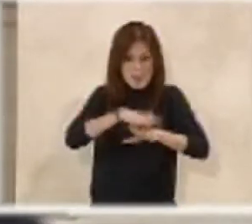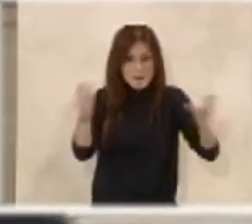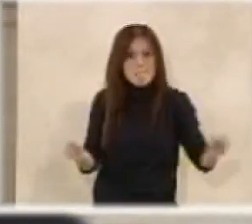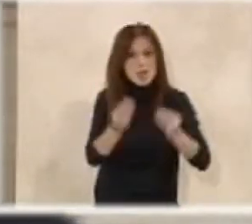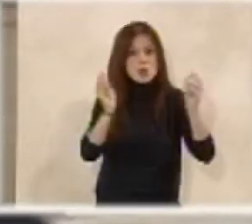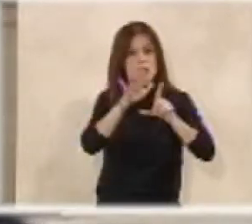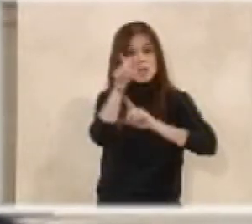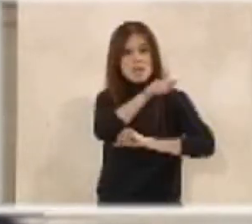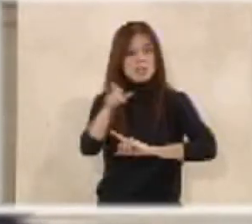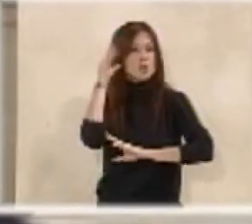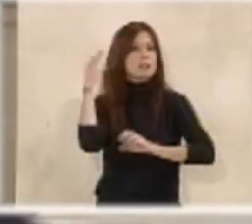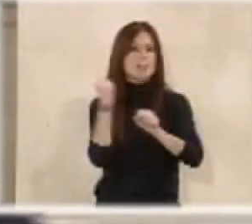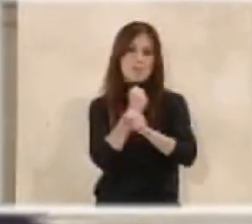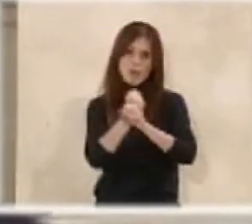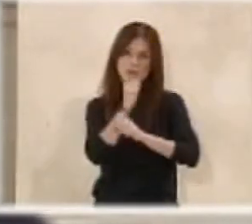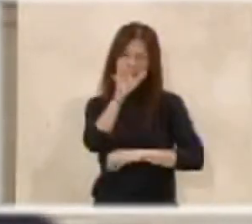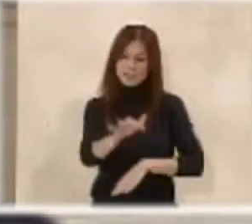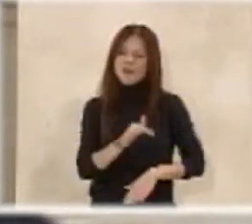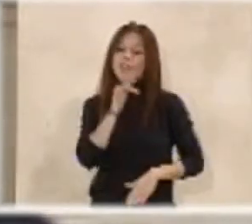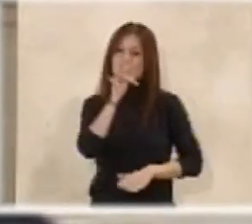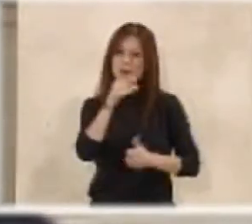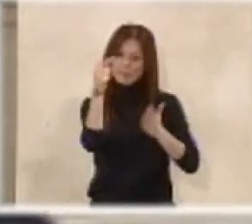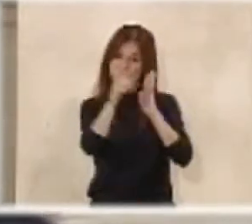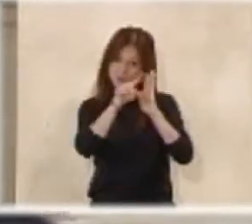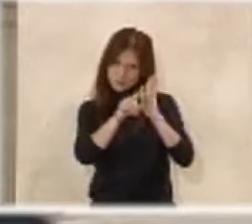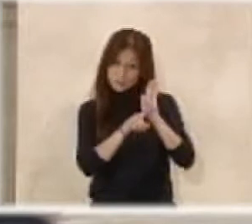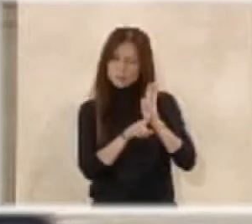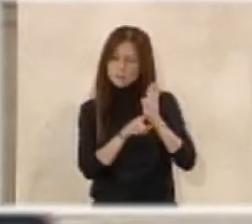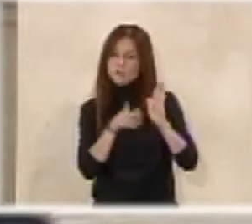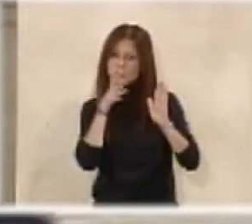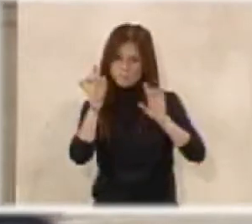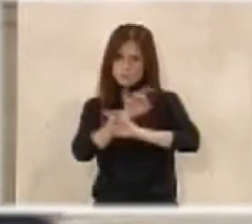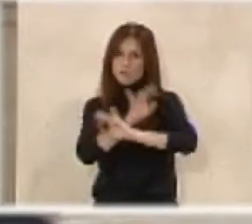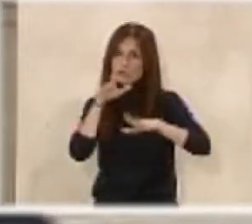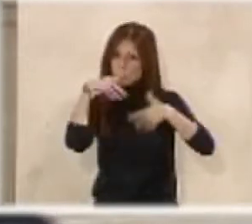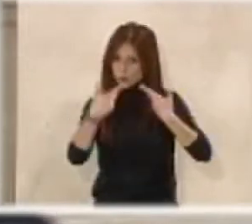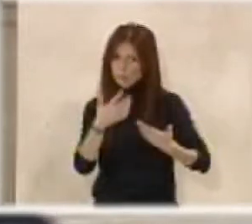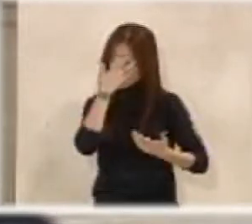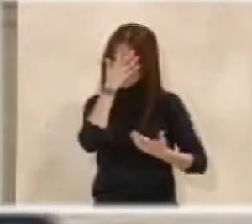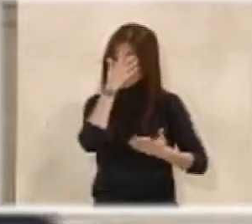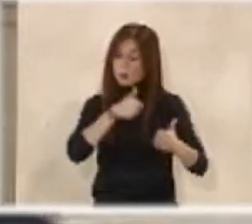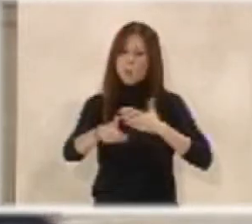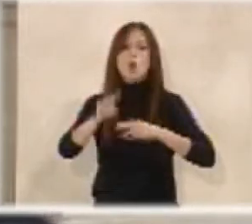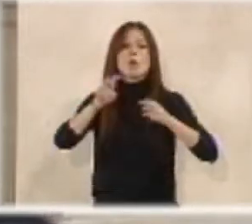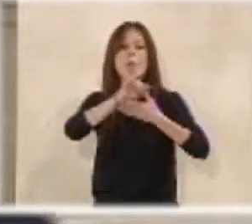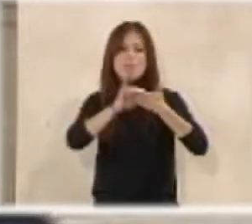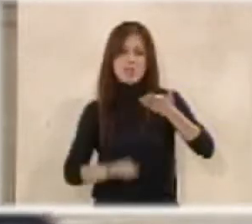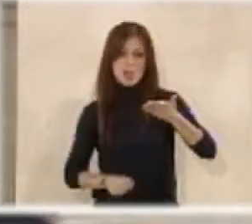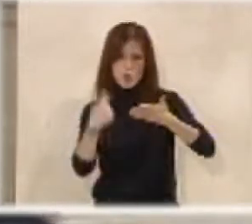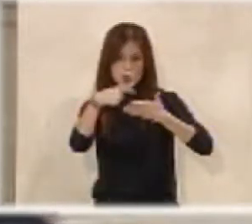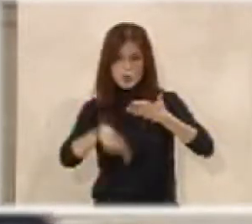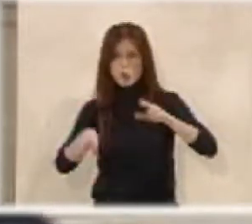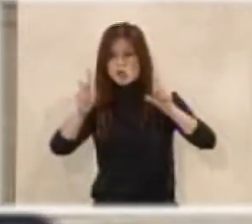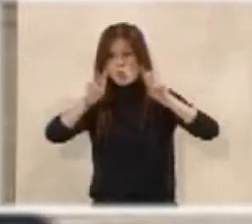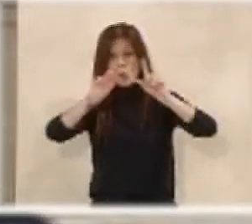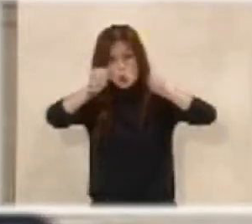estas trabajadoras. Y que además, en las cláusulas, porque está claro que se está escribiendo ahora mismo, se va a escribir un nuevo pliego de condiciones para un nuevo contrato,